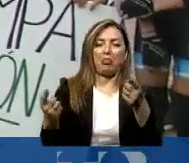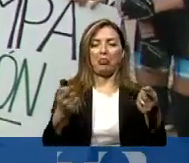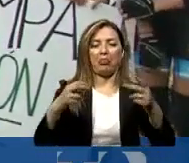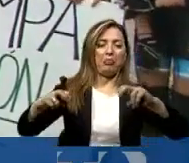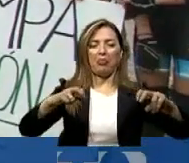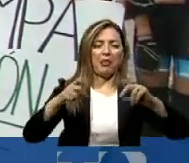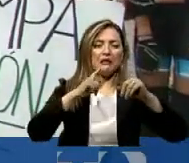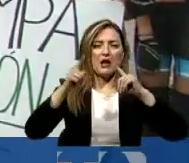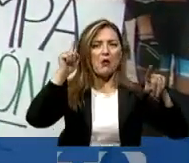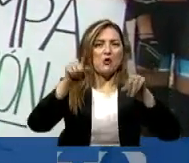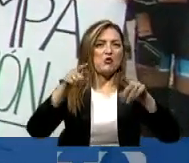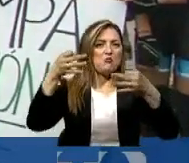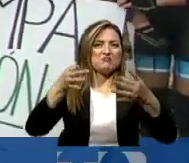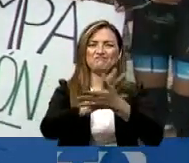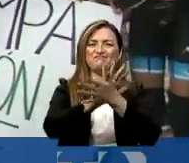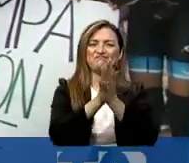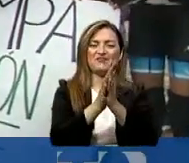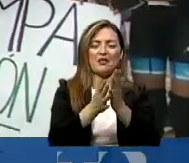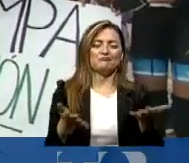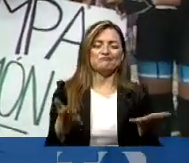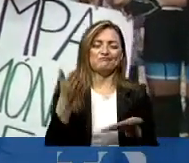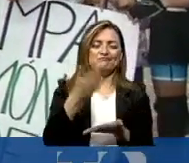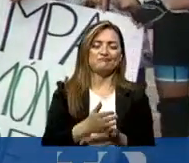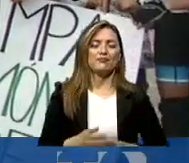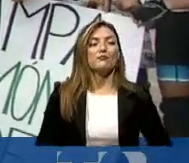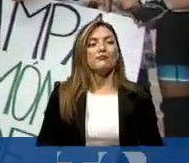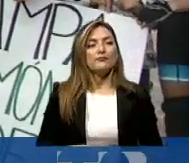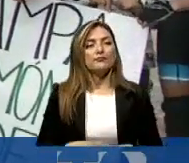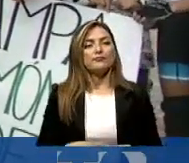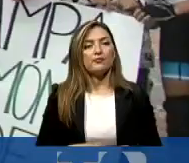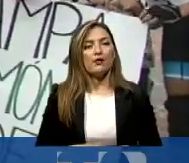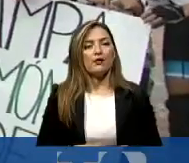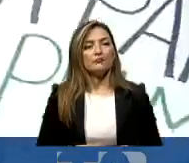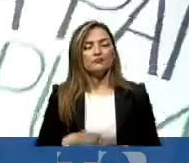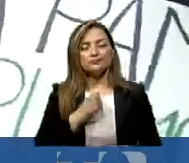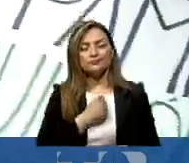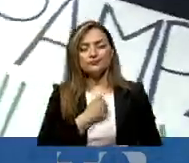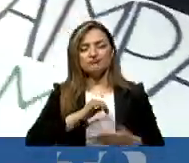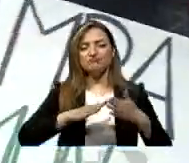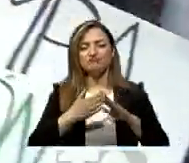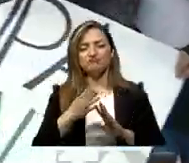este acuerdo entre las partes del municipio y el isspol los únicos perjudicados somos la comunidad